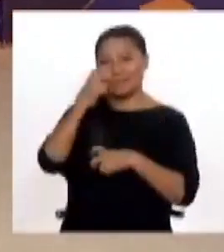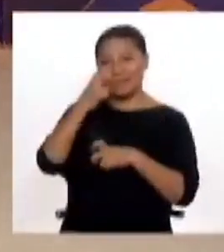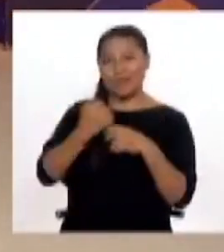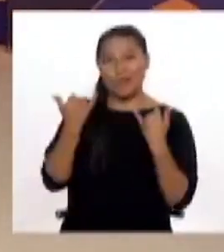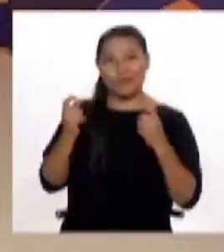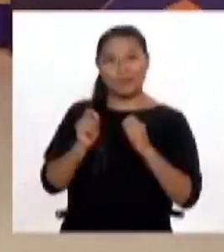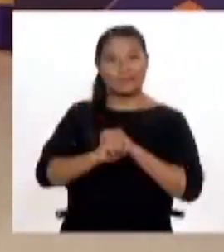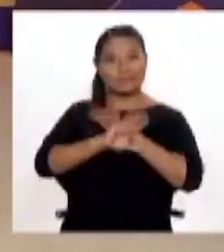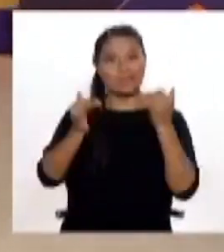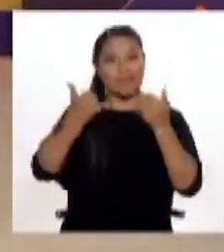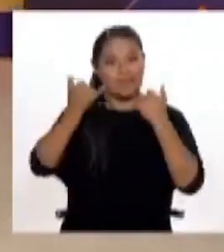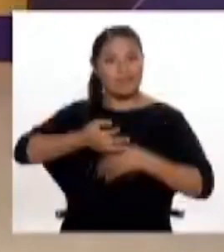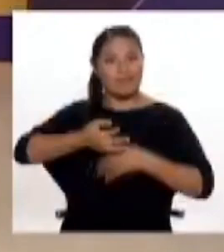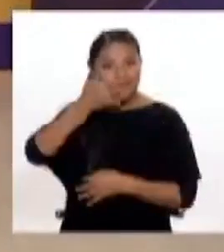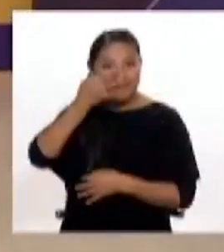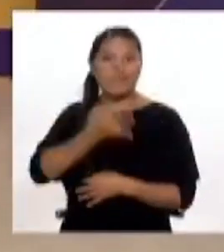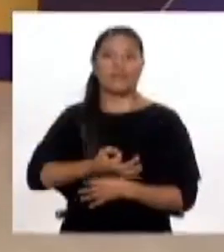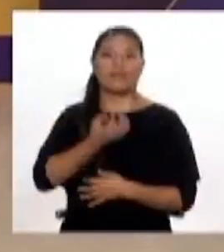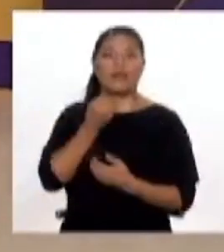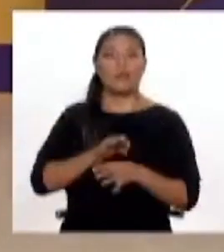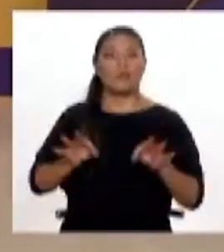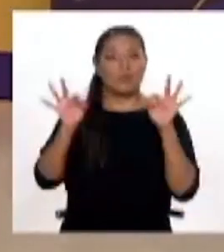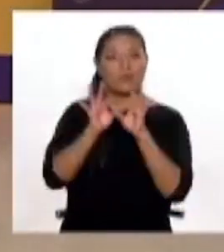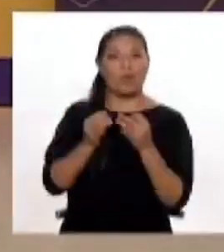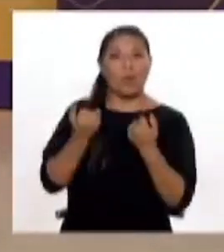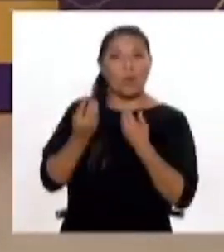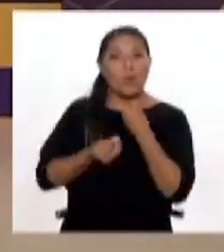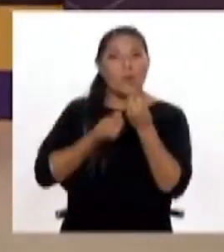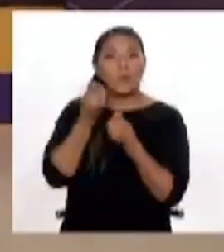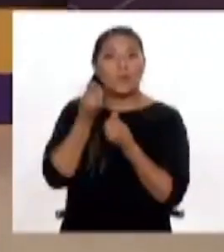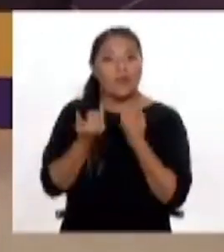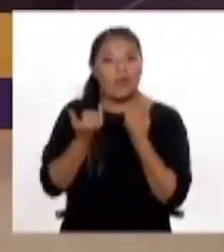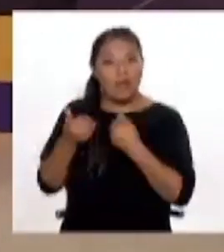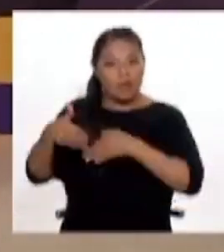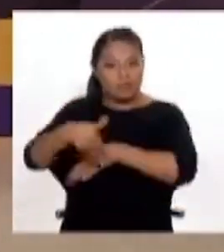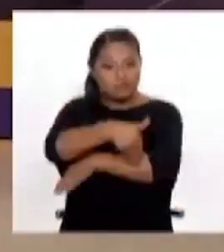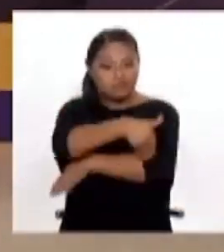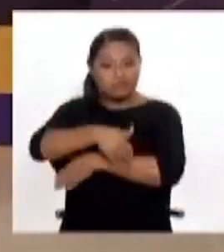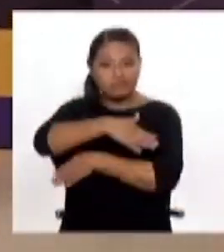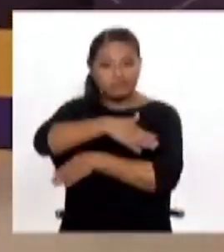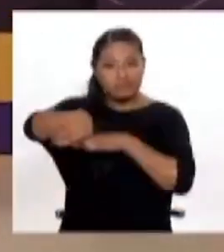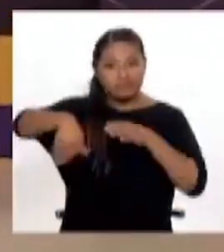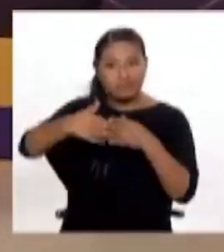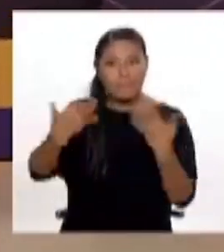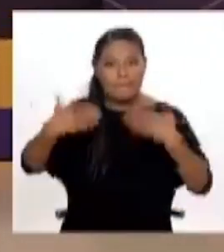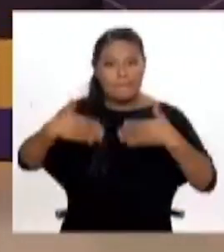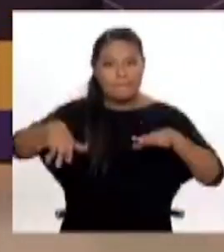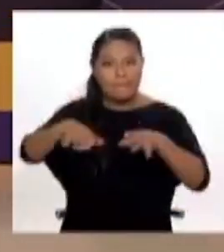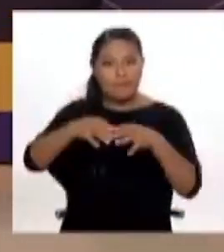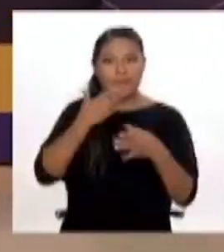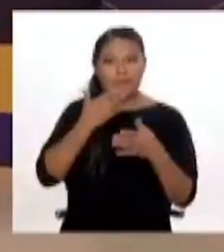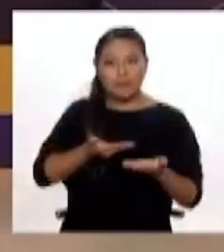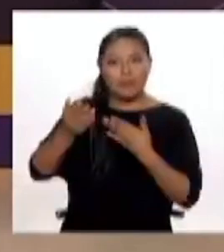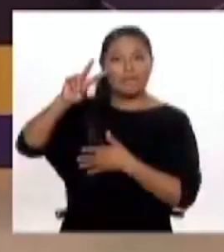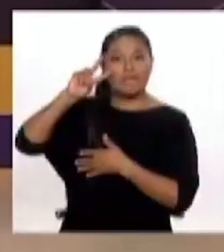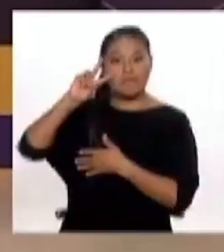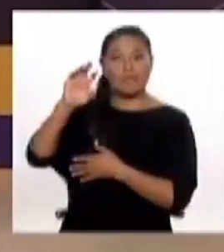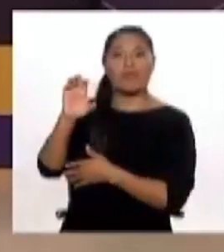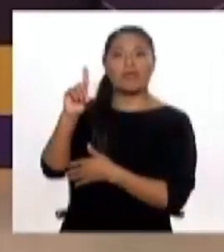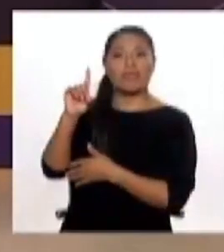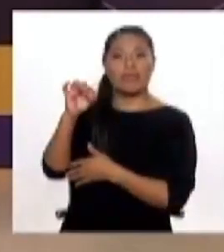día clave, pero para saber exactamente por qué tenemos que estar informados de lo que pasa en Mesa Redonda, nos vamos en vivo con Edgardo Reto, quien ya